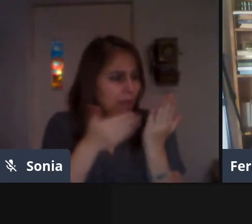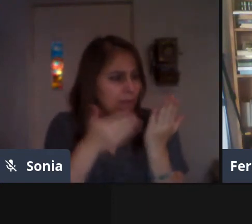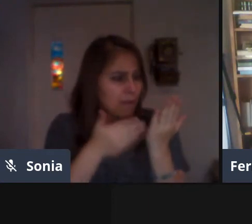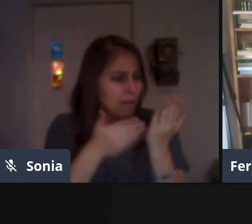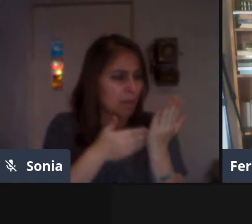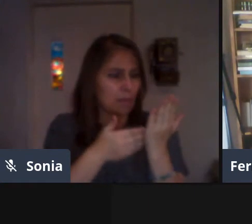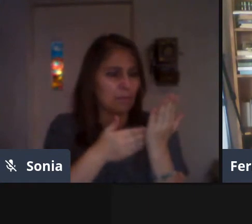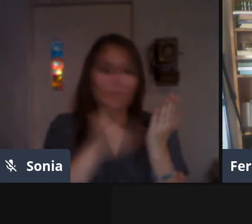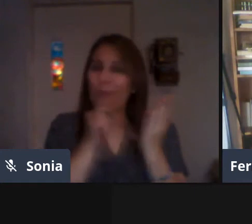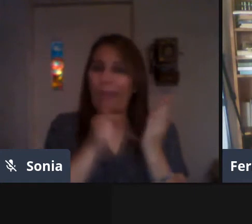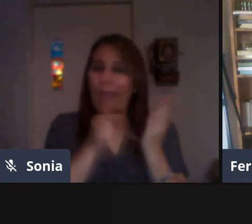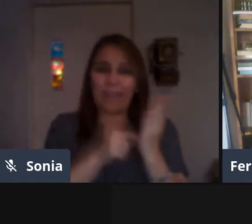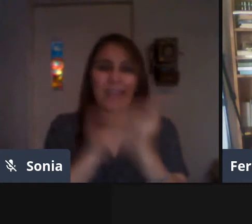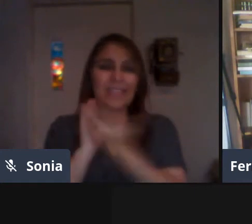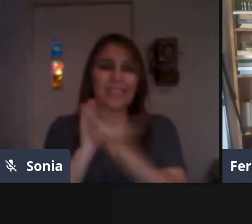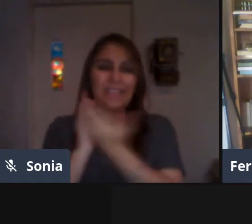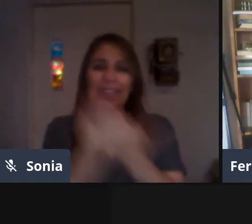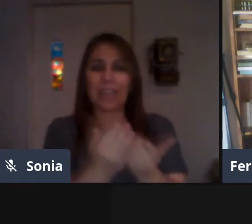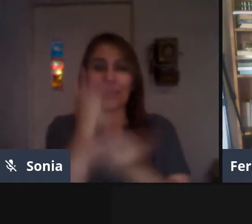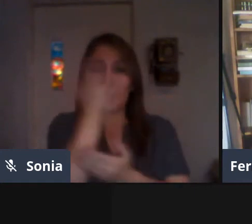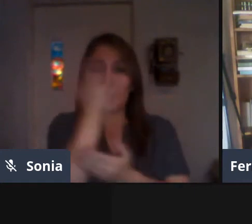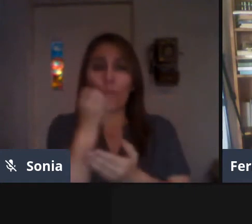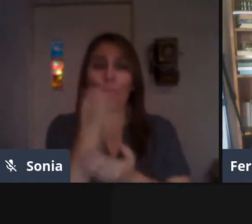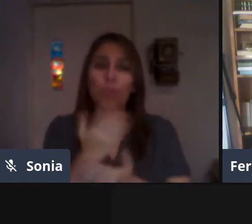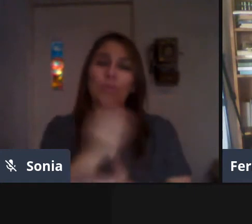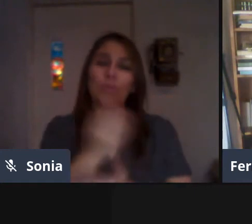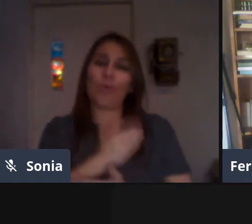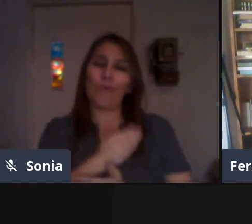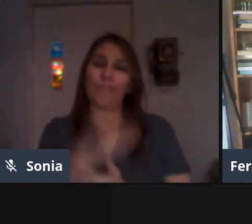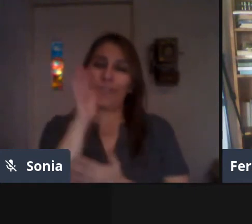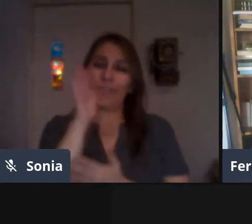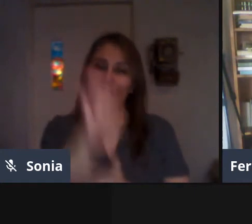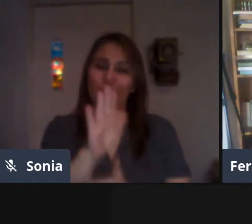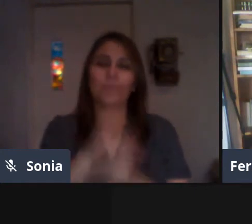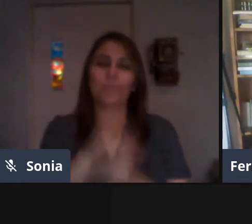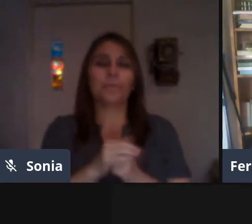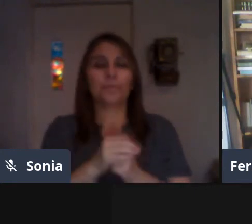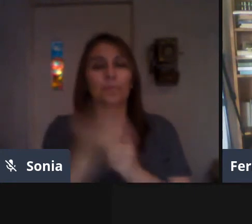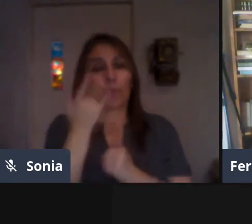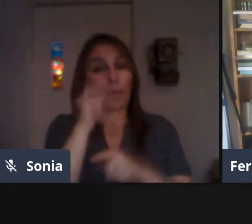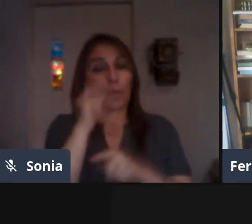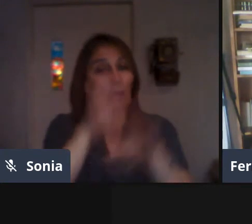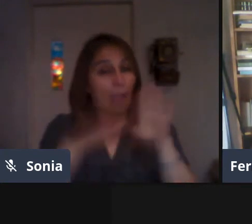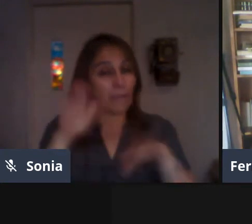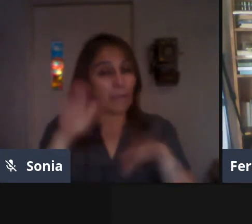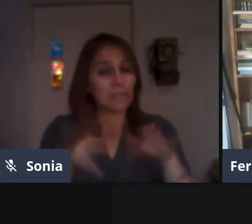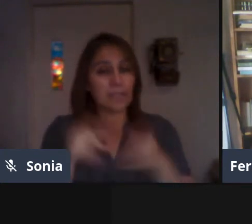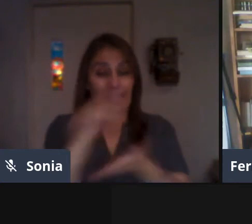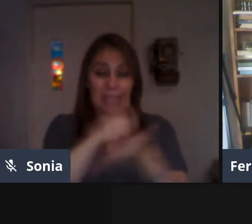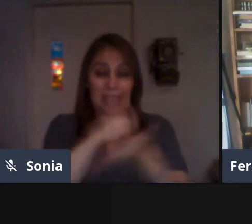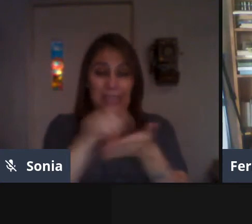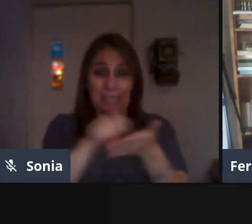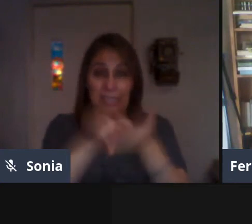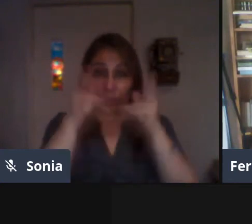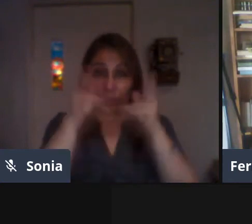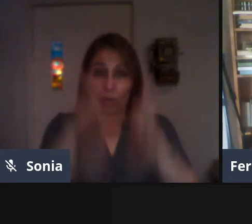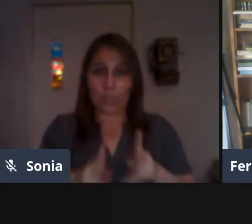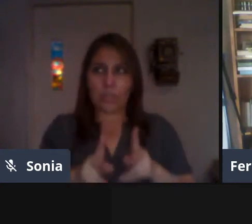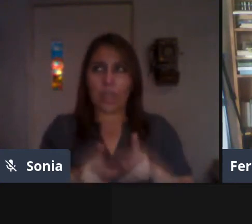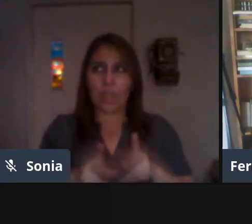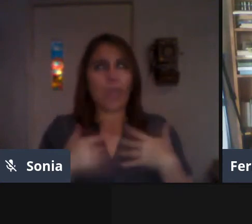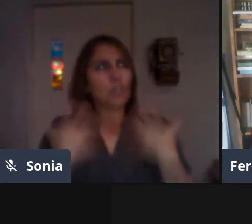eso es muy muy bello de tu novela justamente porque muchas veces los escritores se quedan es en la otra parte venga yo cuento de esto quizás porque